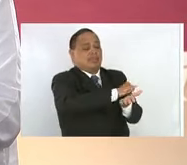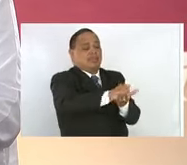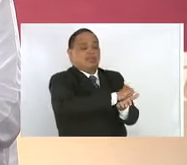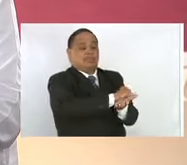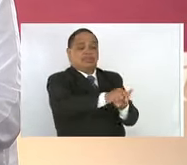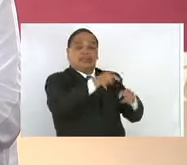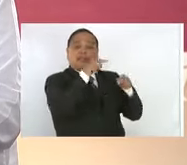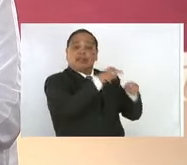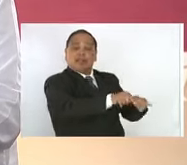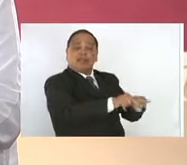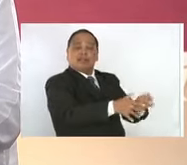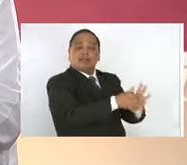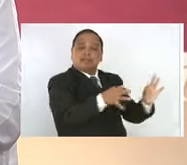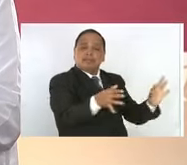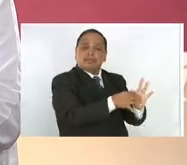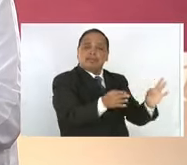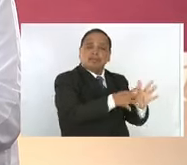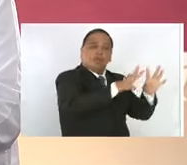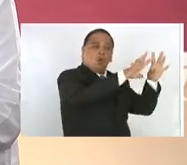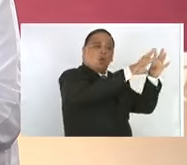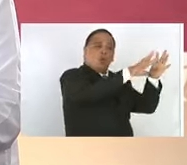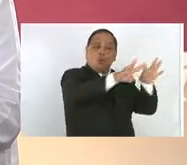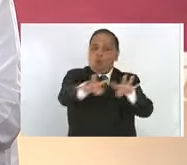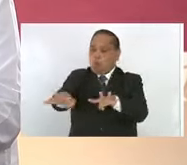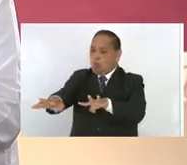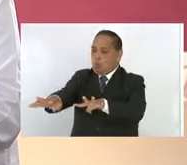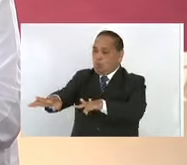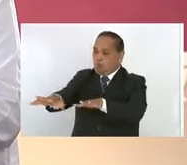admirar hace bien y da salud.